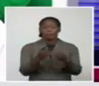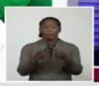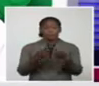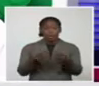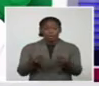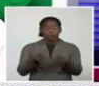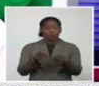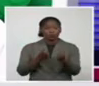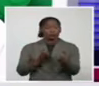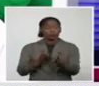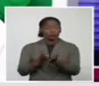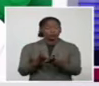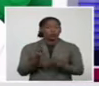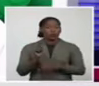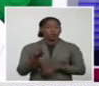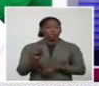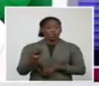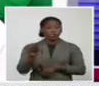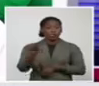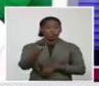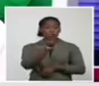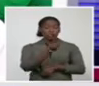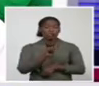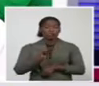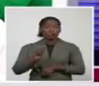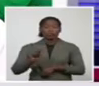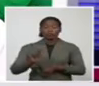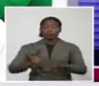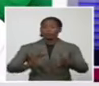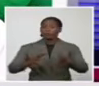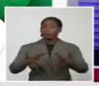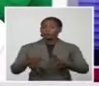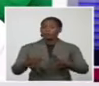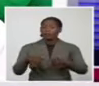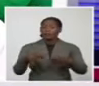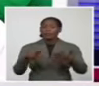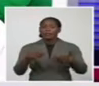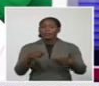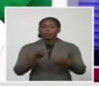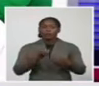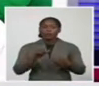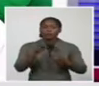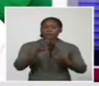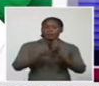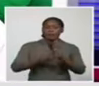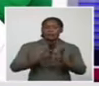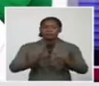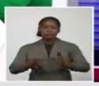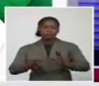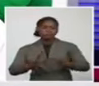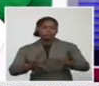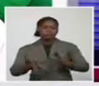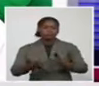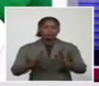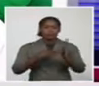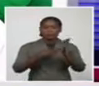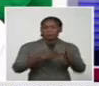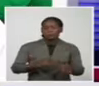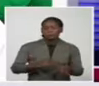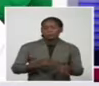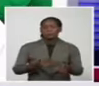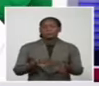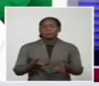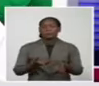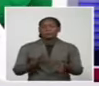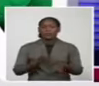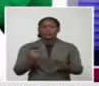falta un poco de ajustar la forma del enfrentamiento, de garantizar